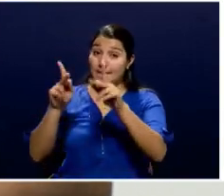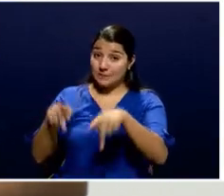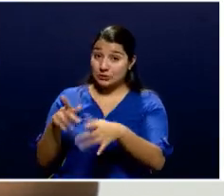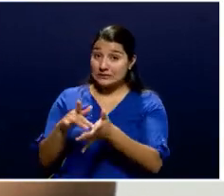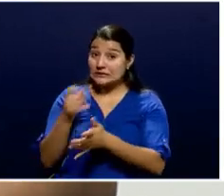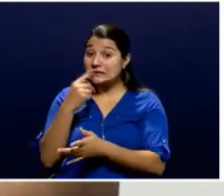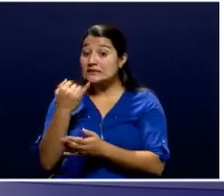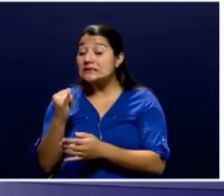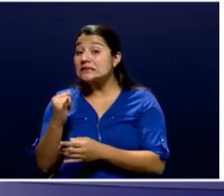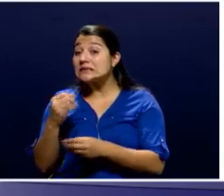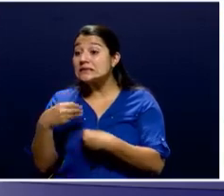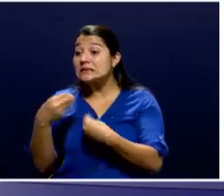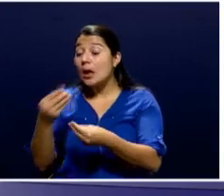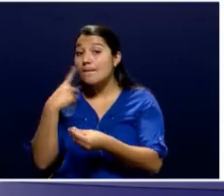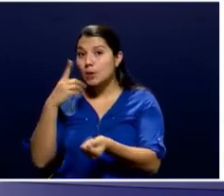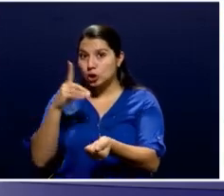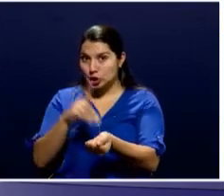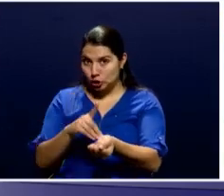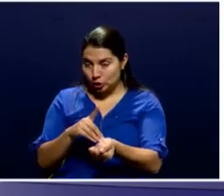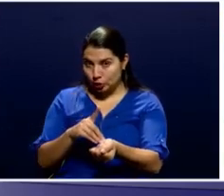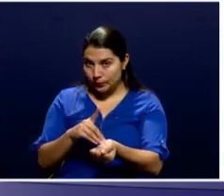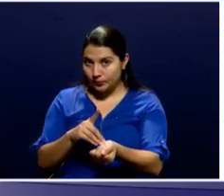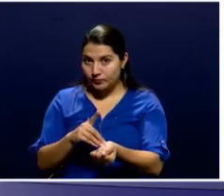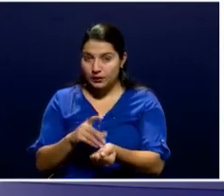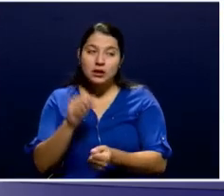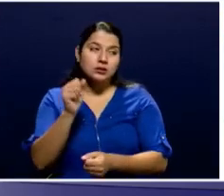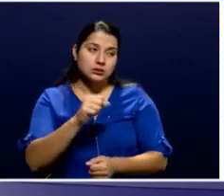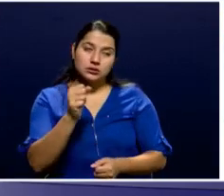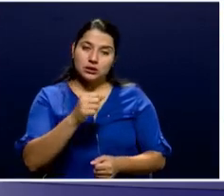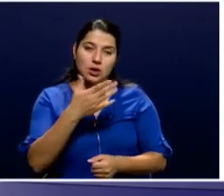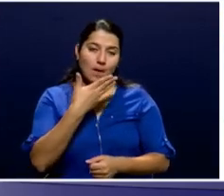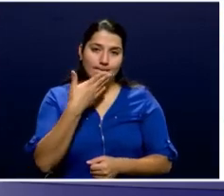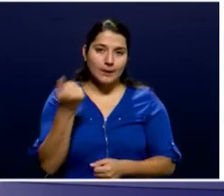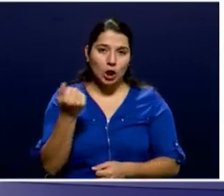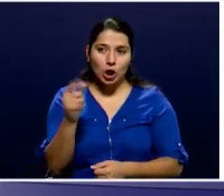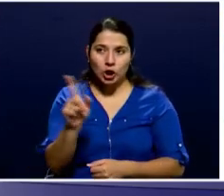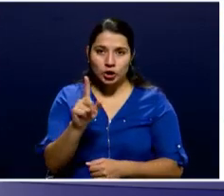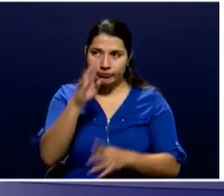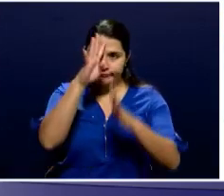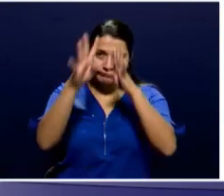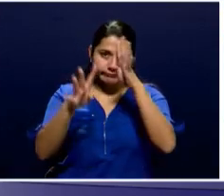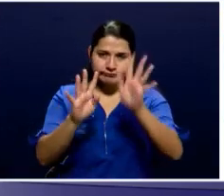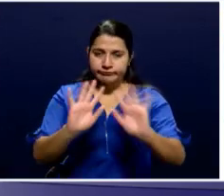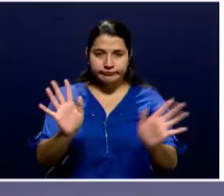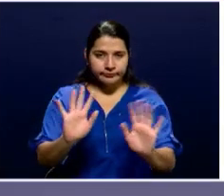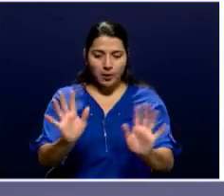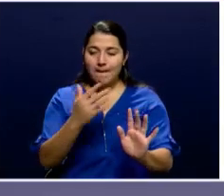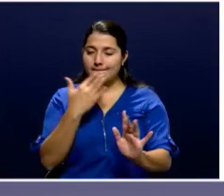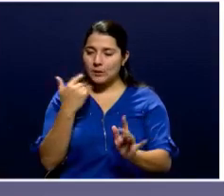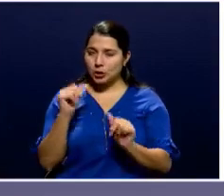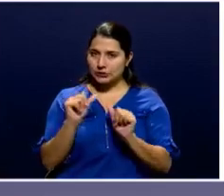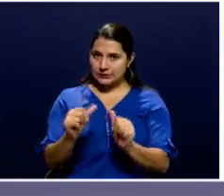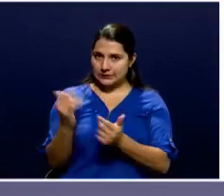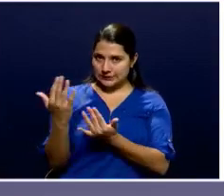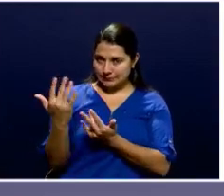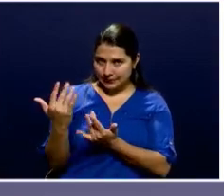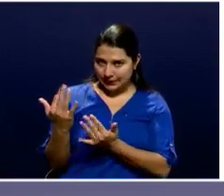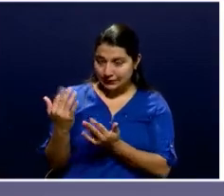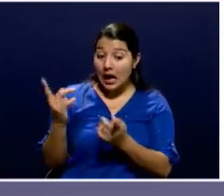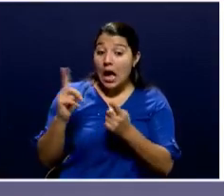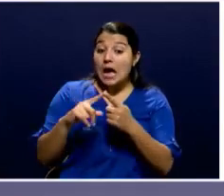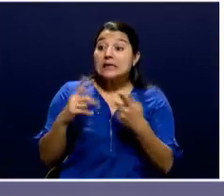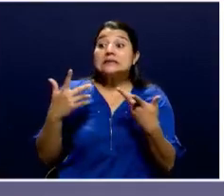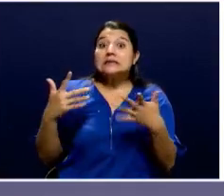toma. Lo mejor es no improvisar y seguir esperando que se